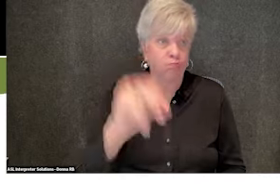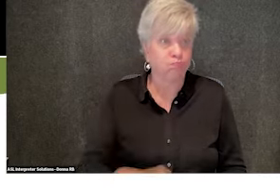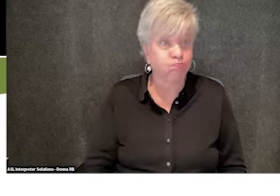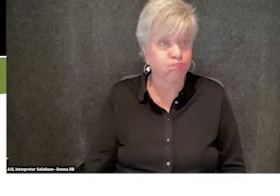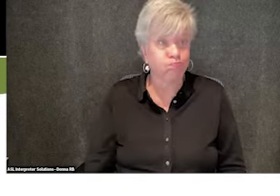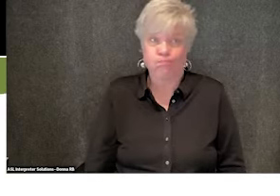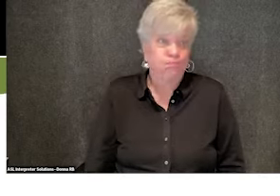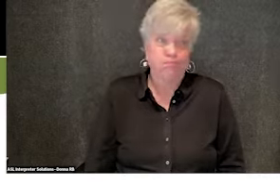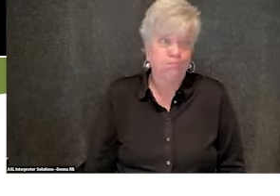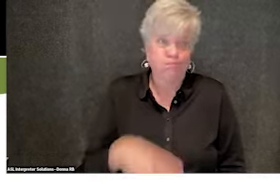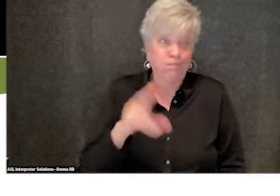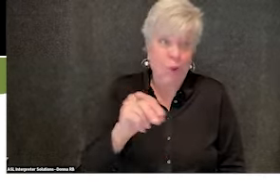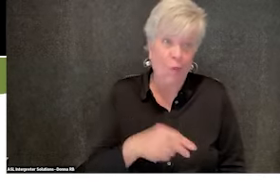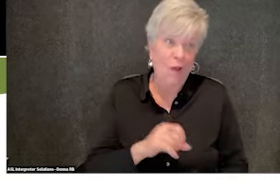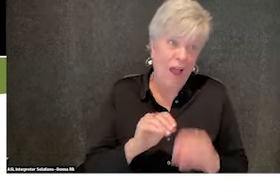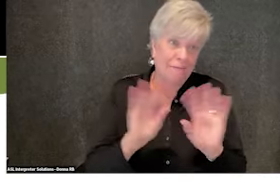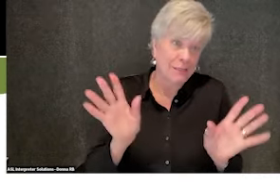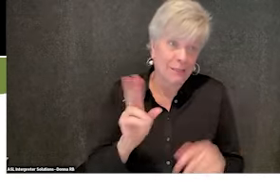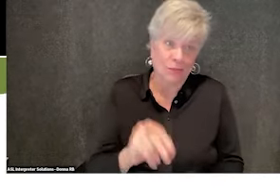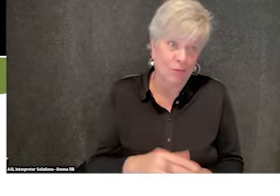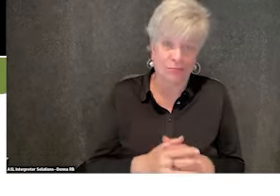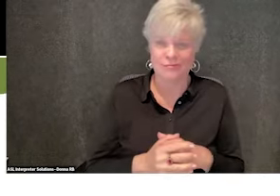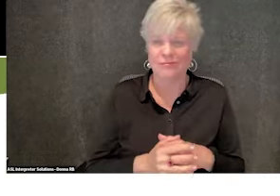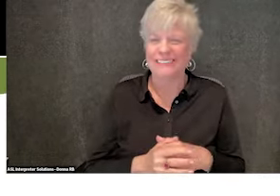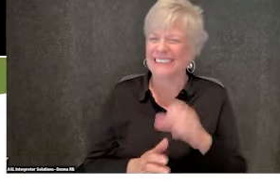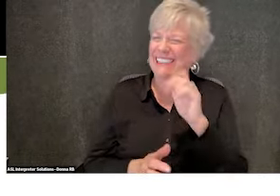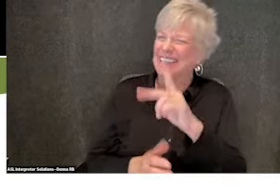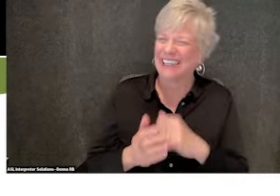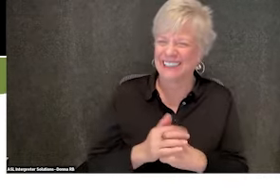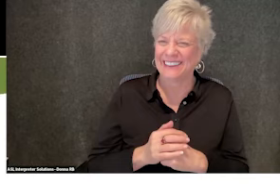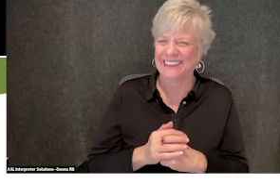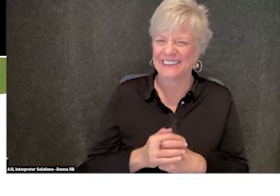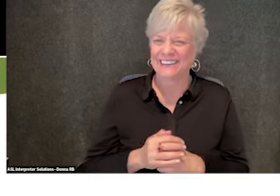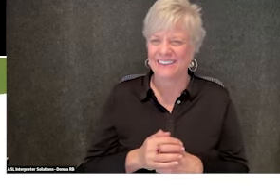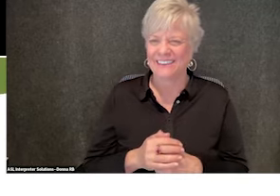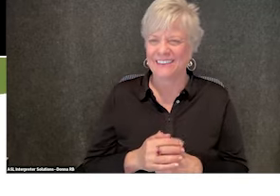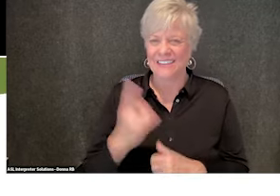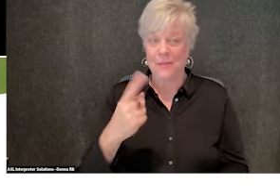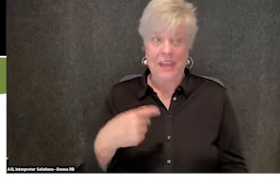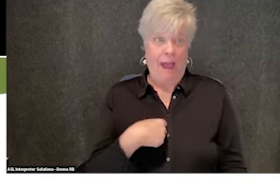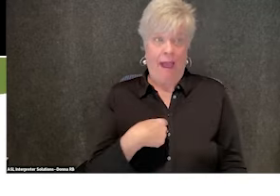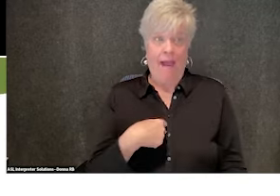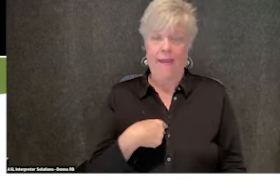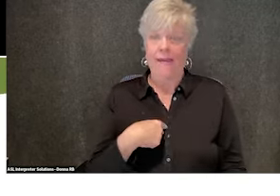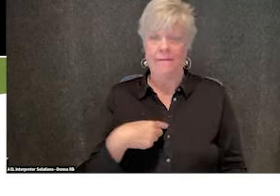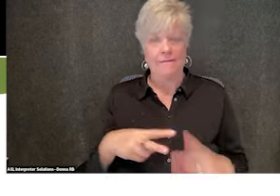me preguntara eso. Y a veces uno nada más necesita un poco de ayuda, ¿cierto, Will?